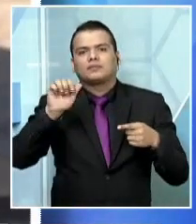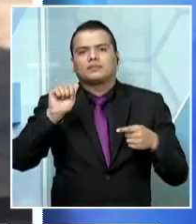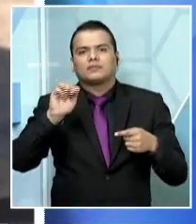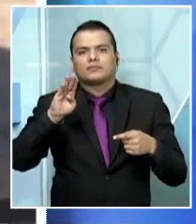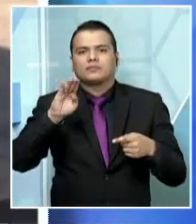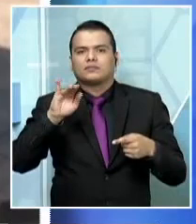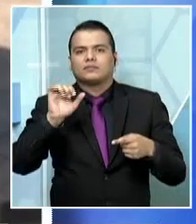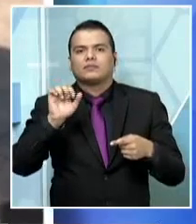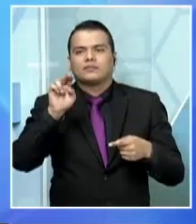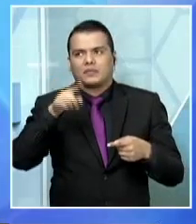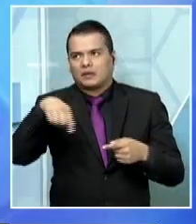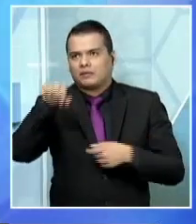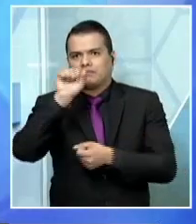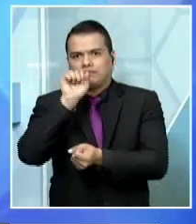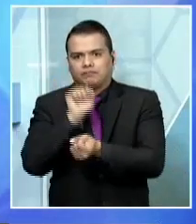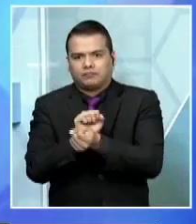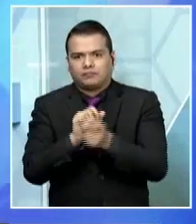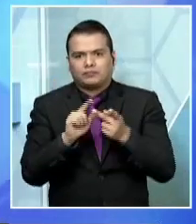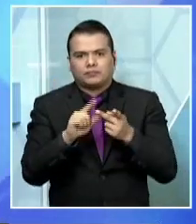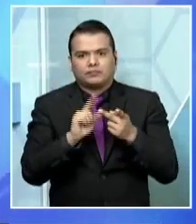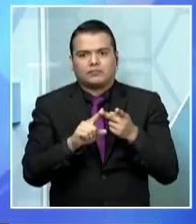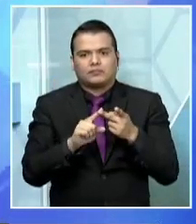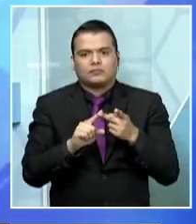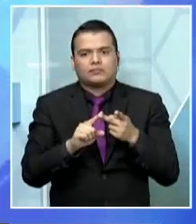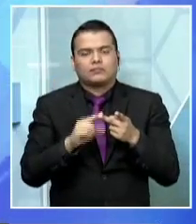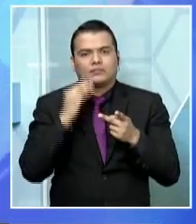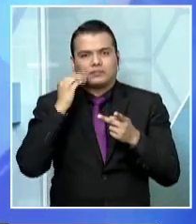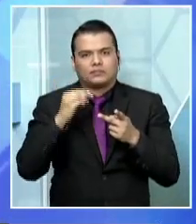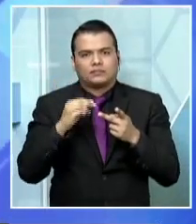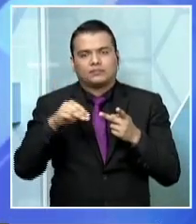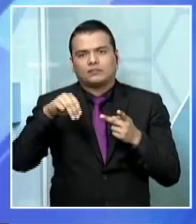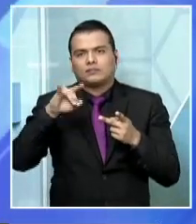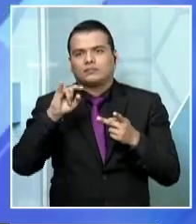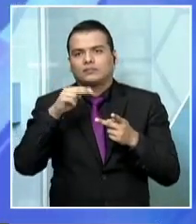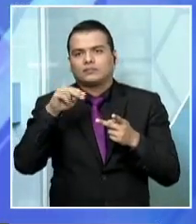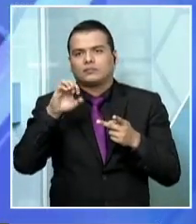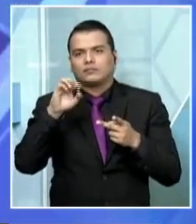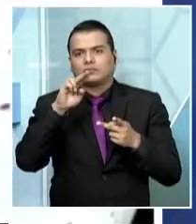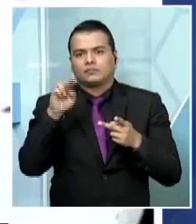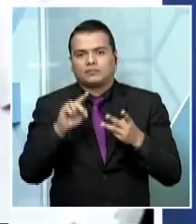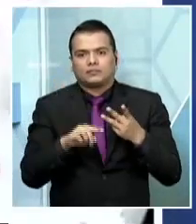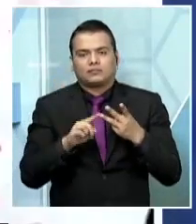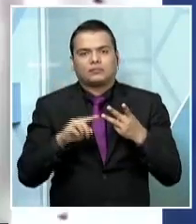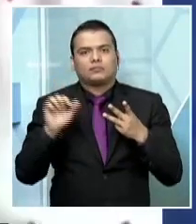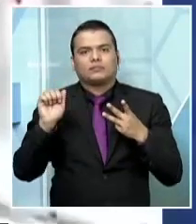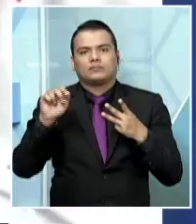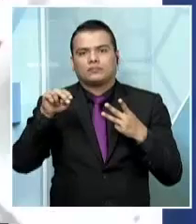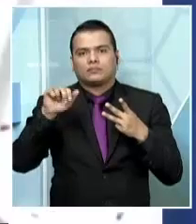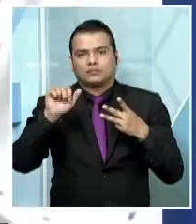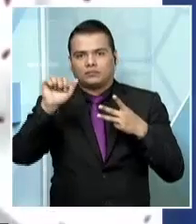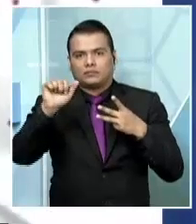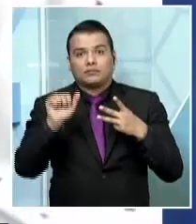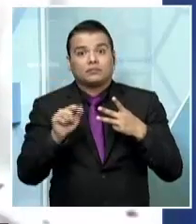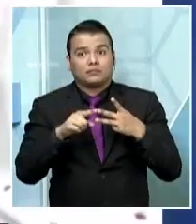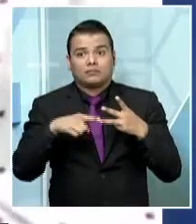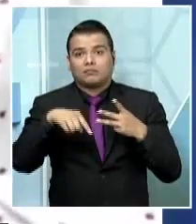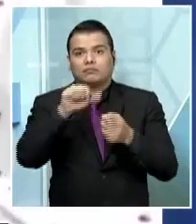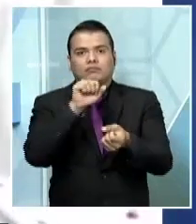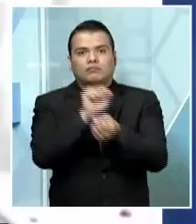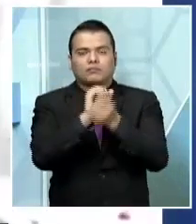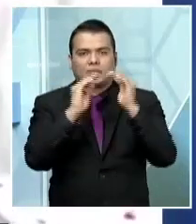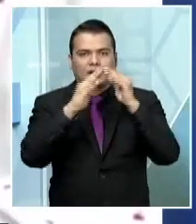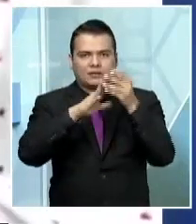fue enviado a prisión, Tamay Catalina Muñoz y Ana Carolina López. A ellas, un juez les dictó medida de